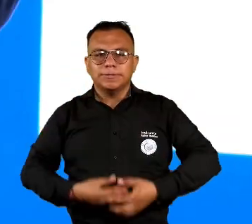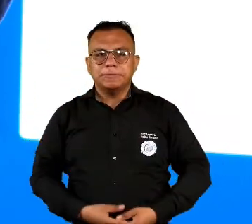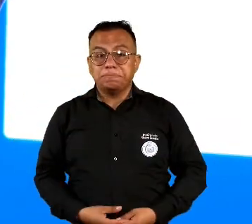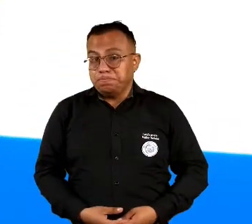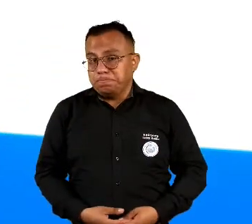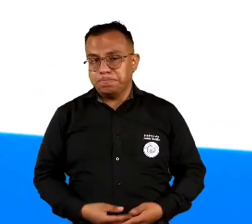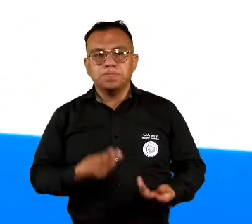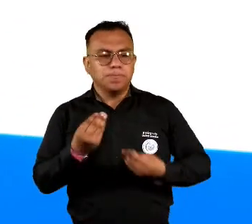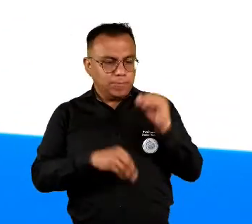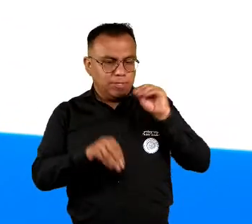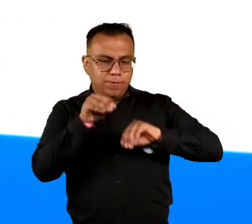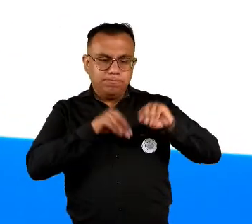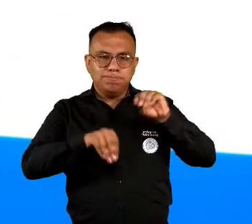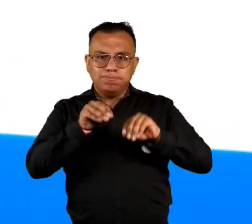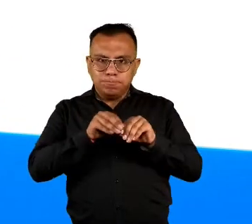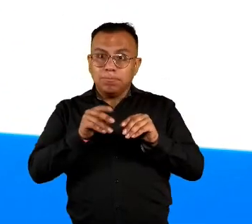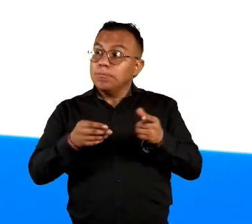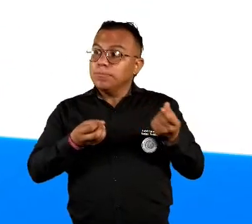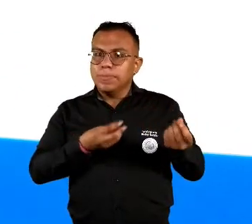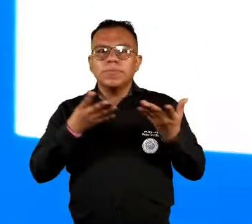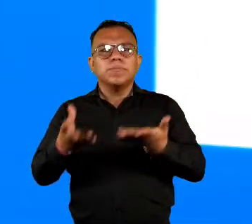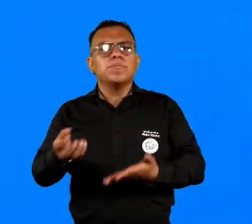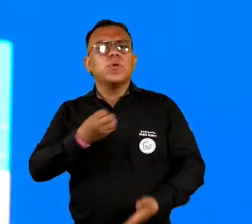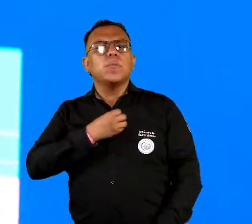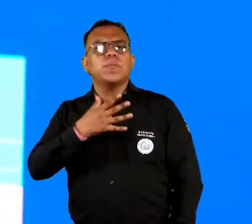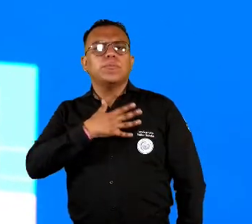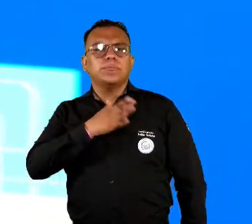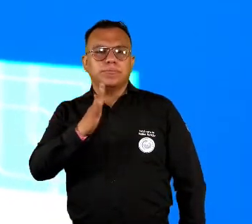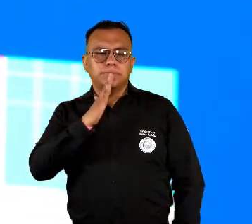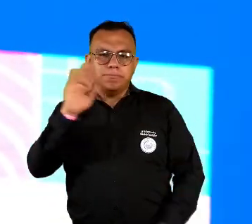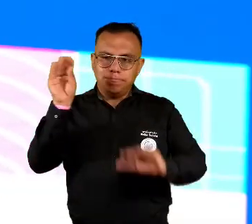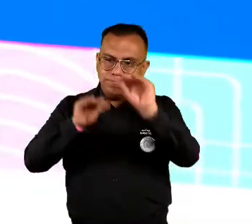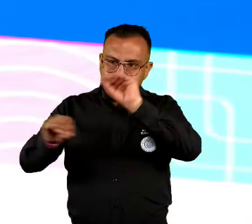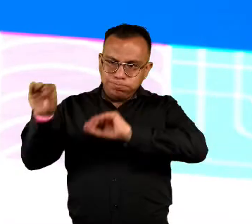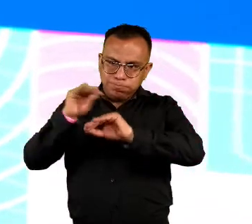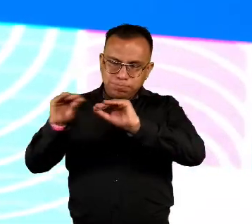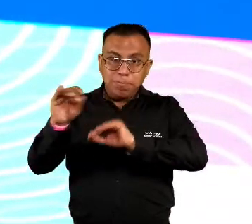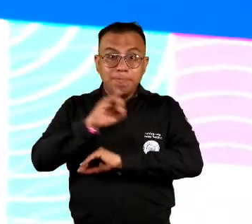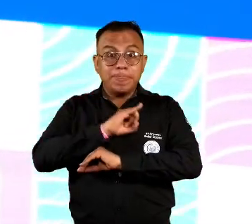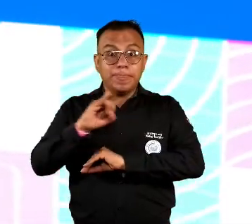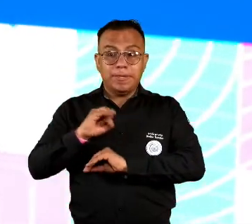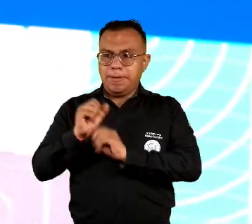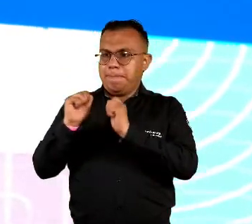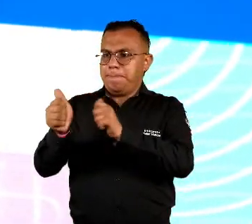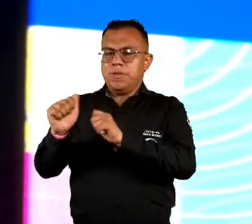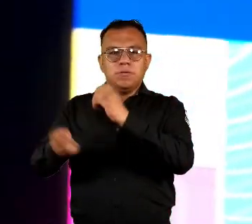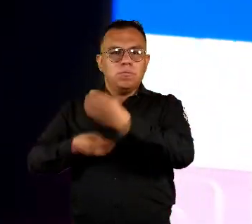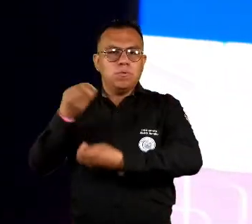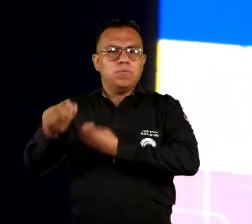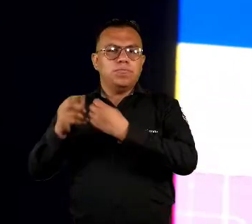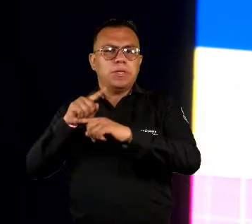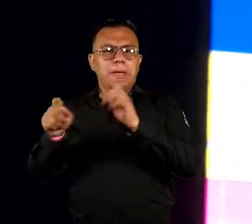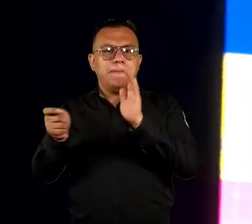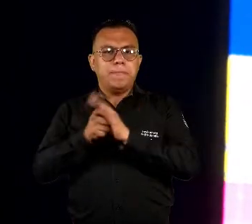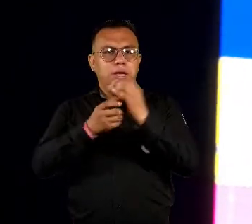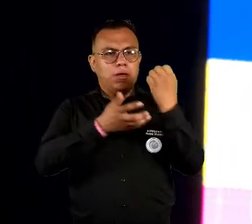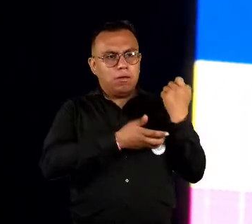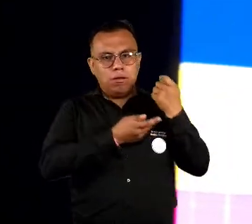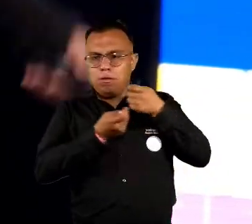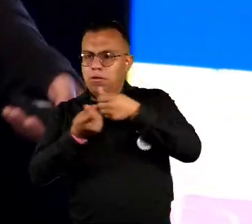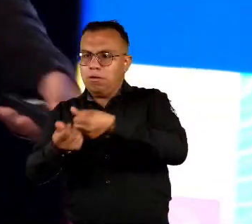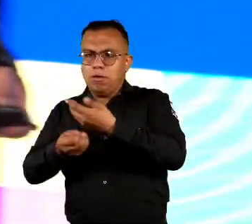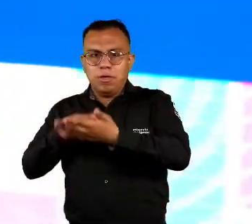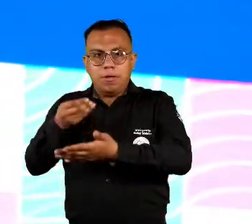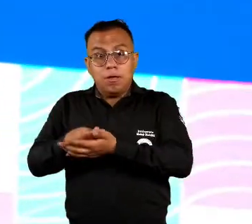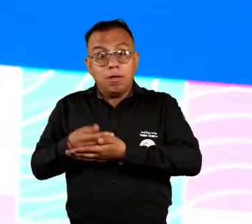crearon a los desarrolladores independientes le dieron la oportunidad a desarrolladores independientes que puedan hacer sus juegos sin tener que invertir en crear